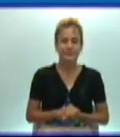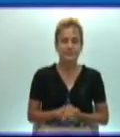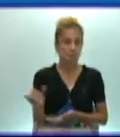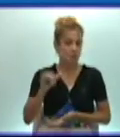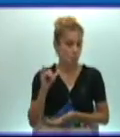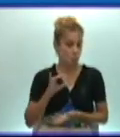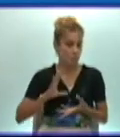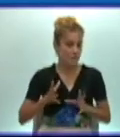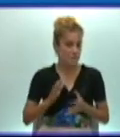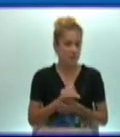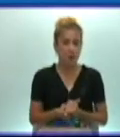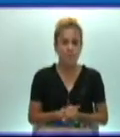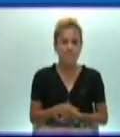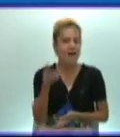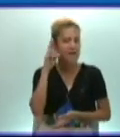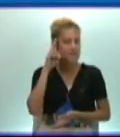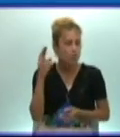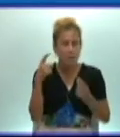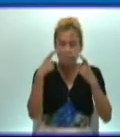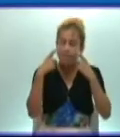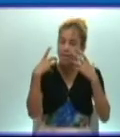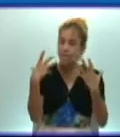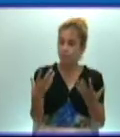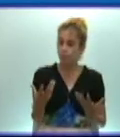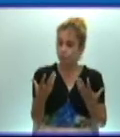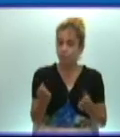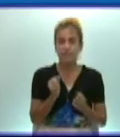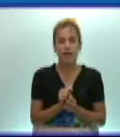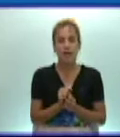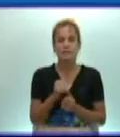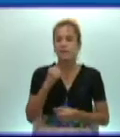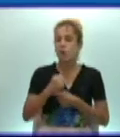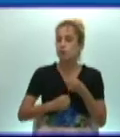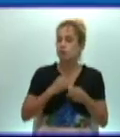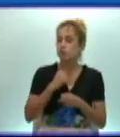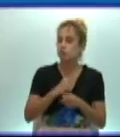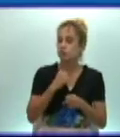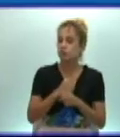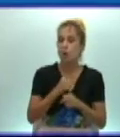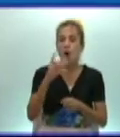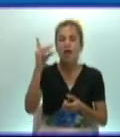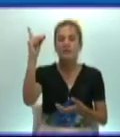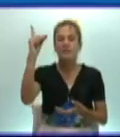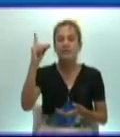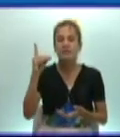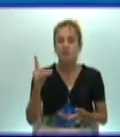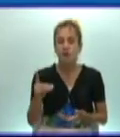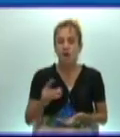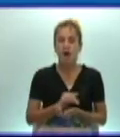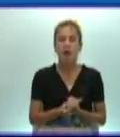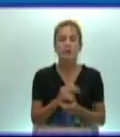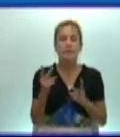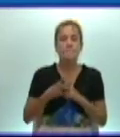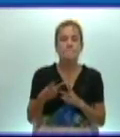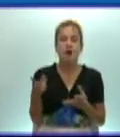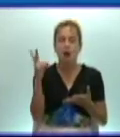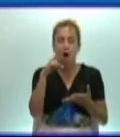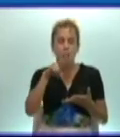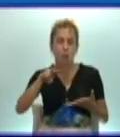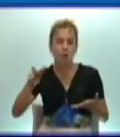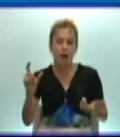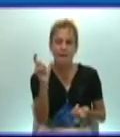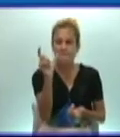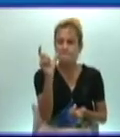manera, recuerden que es importante el uso de los diccionarios para buscar algunos términos